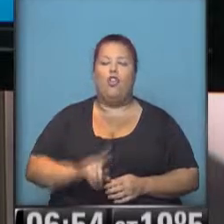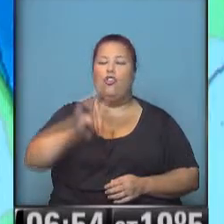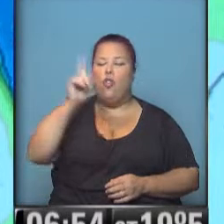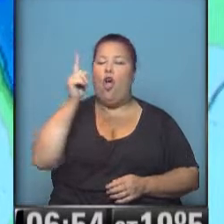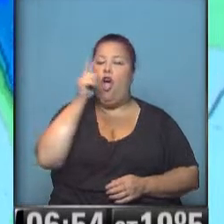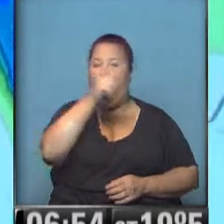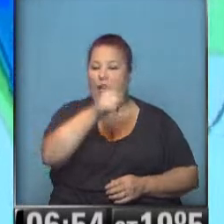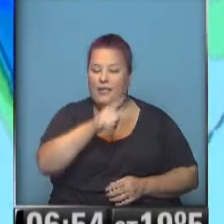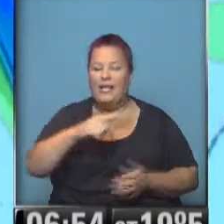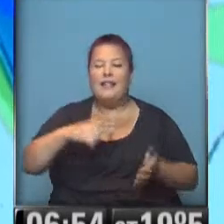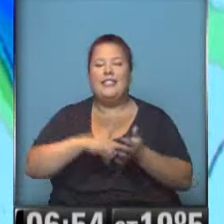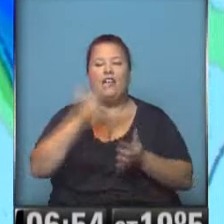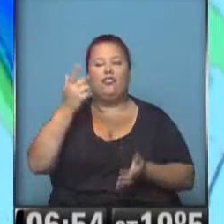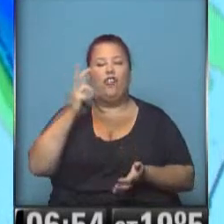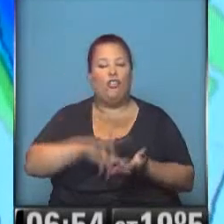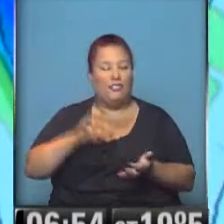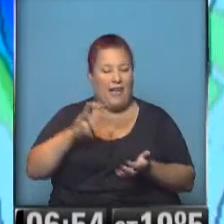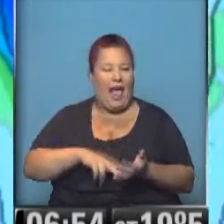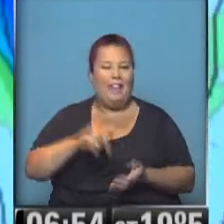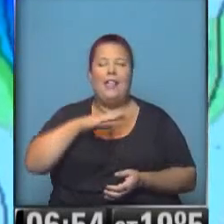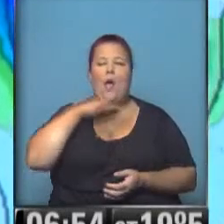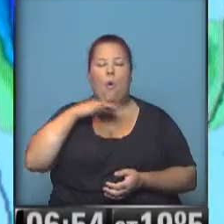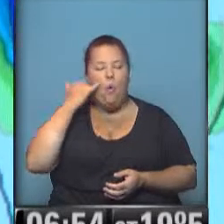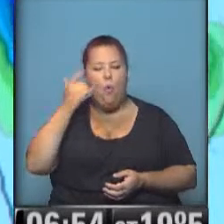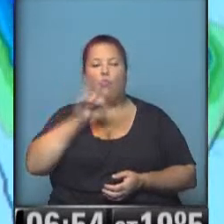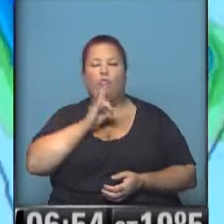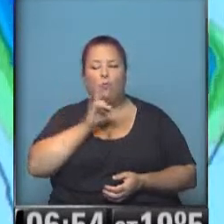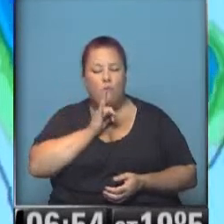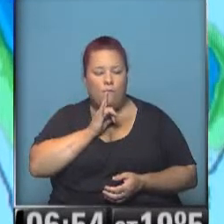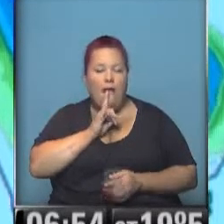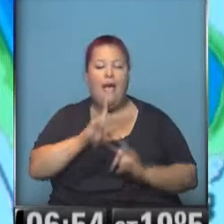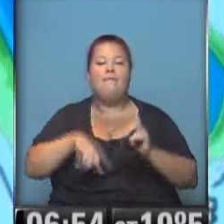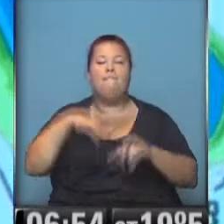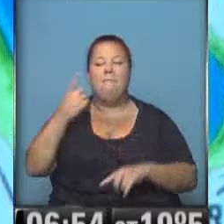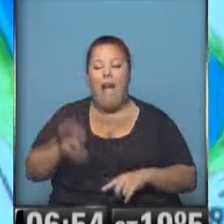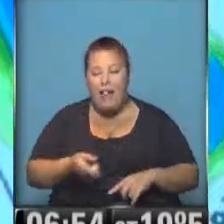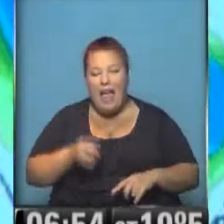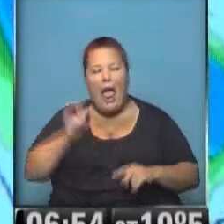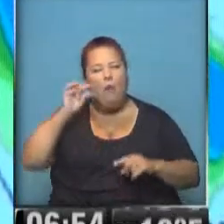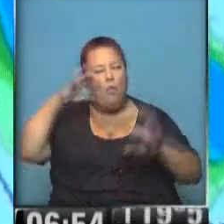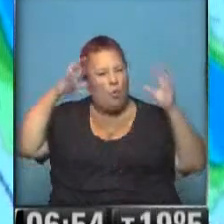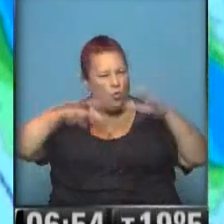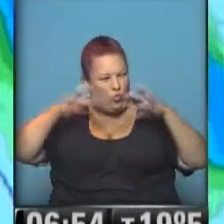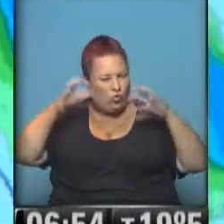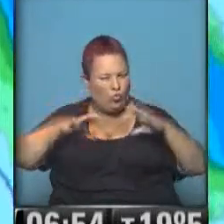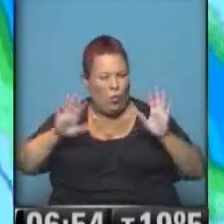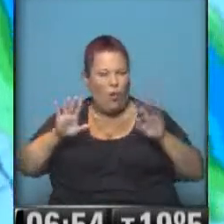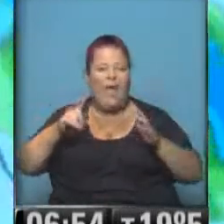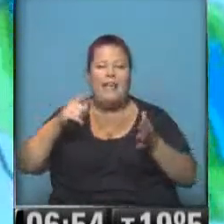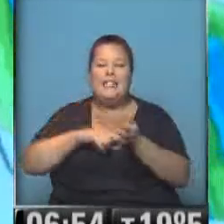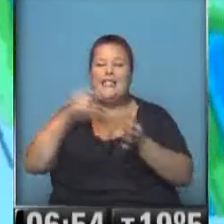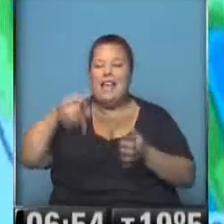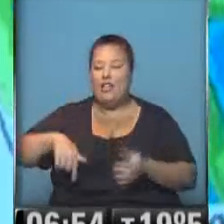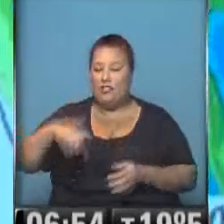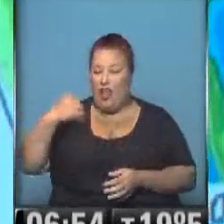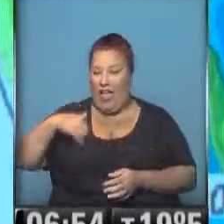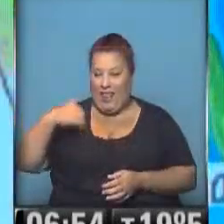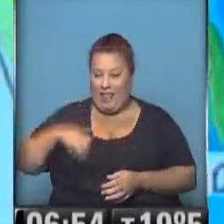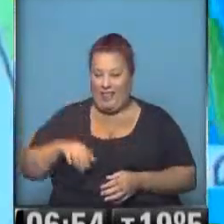noroeste, centro de Salta, este de Jujuy, Tucumán. Para mañana, algunas lluvias. Zona central del